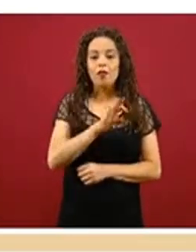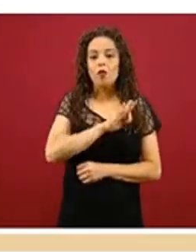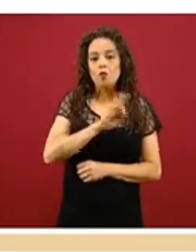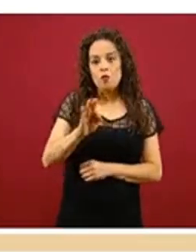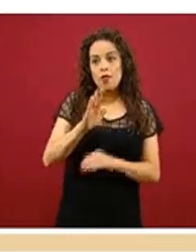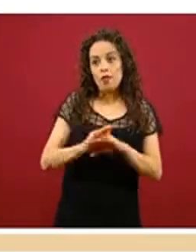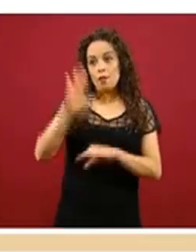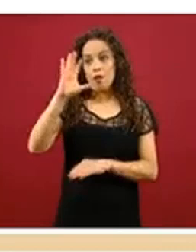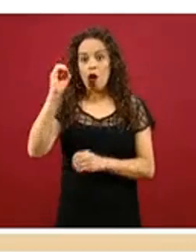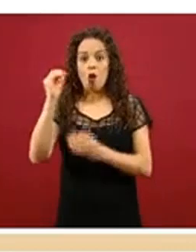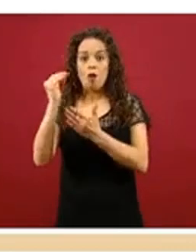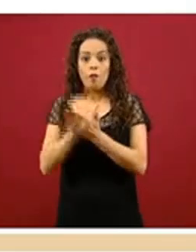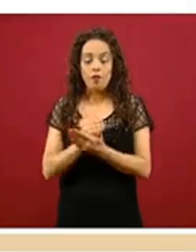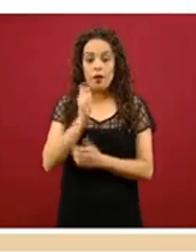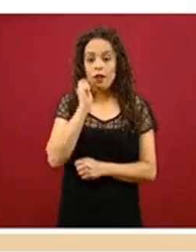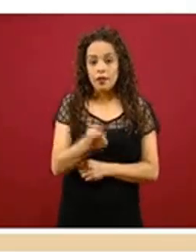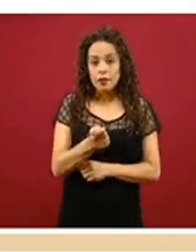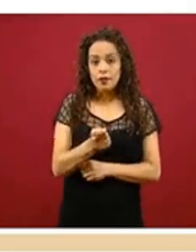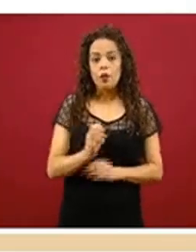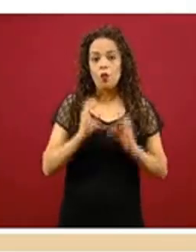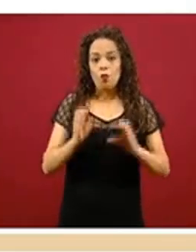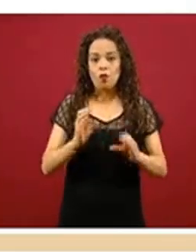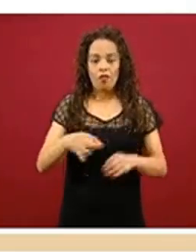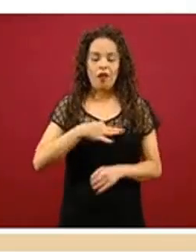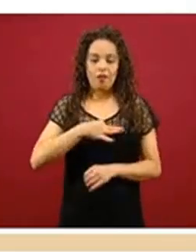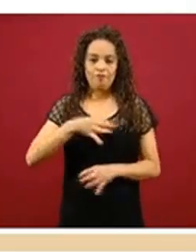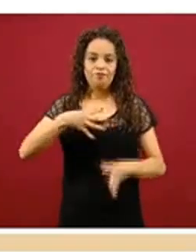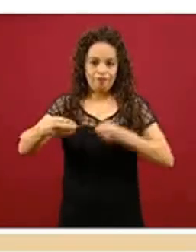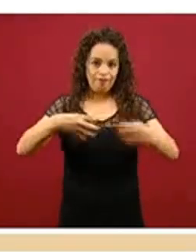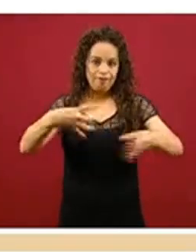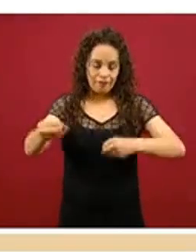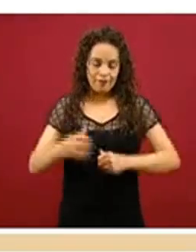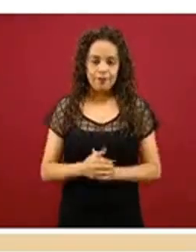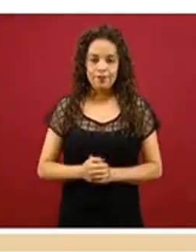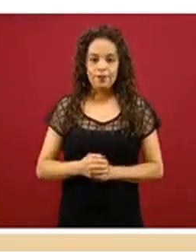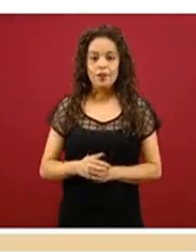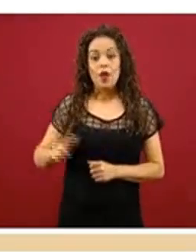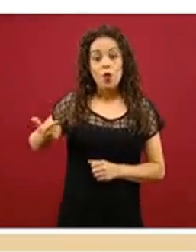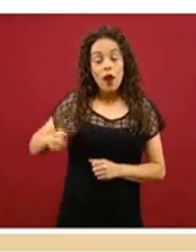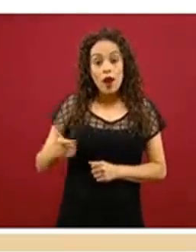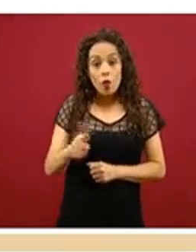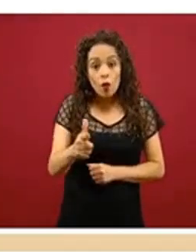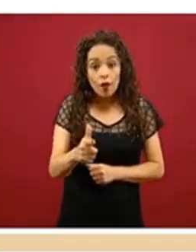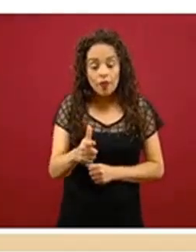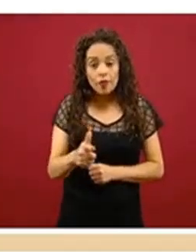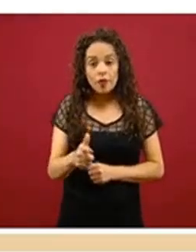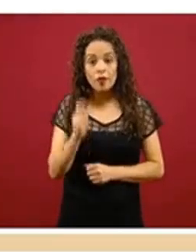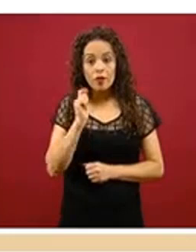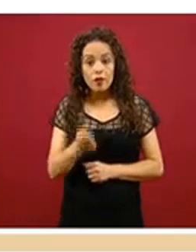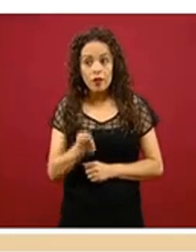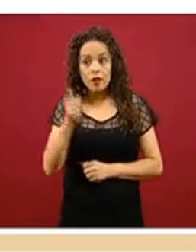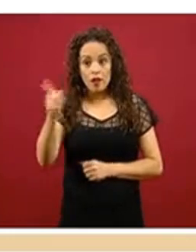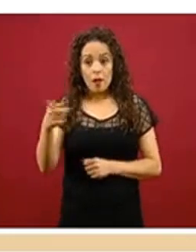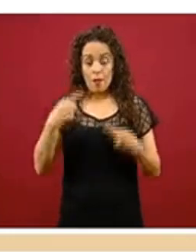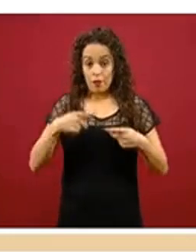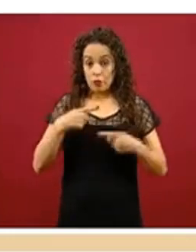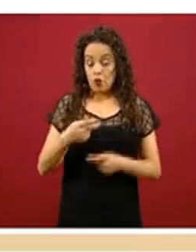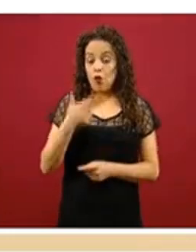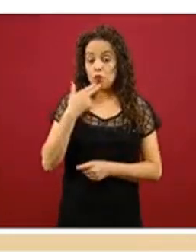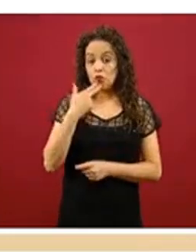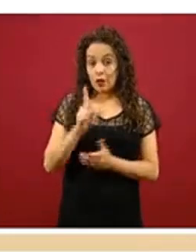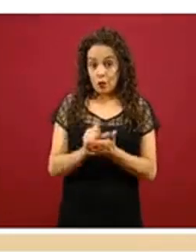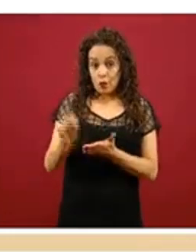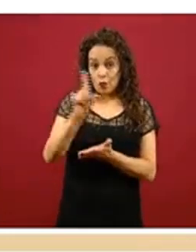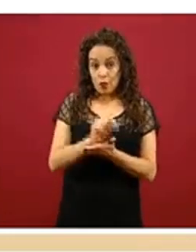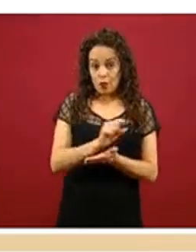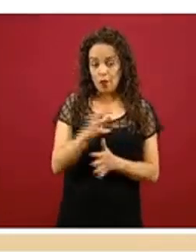o menos la epidemia. El estado de Guanajuato también, los usuarios de Twitter oscilando